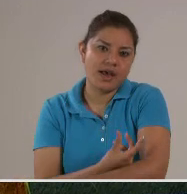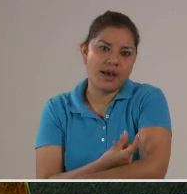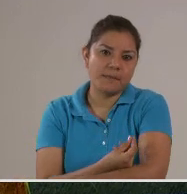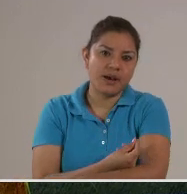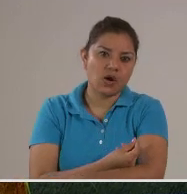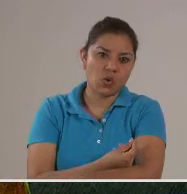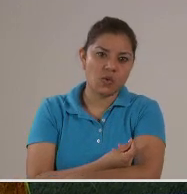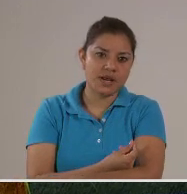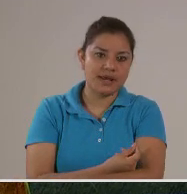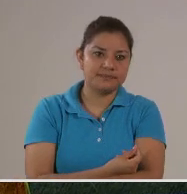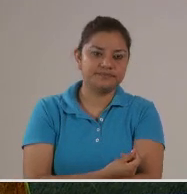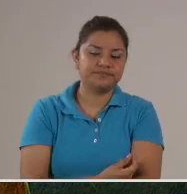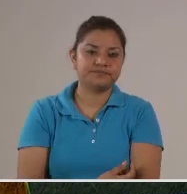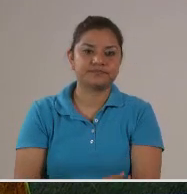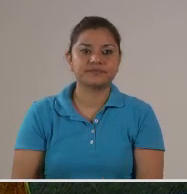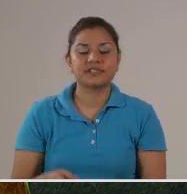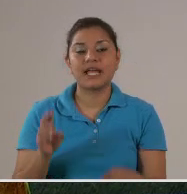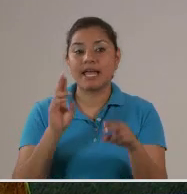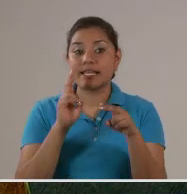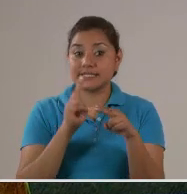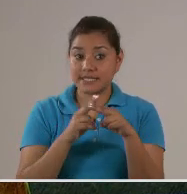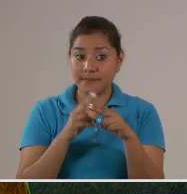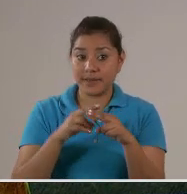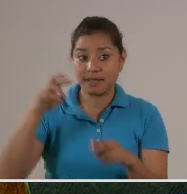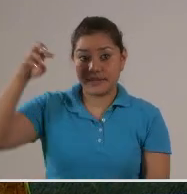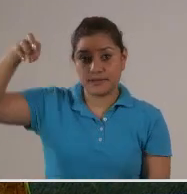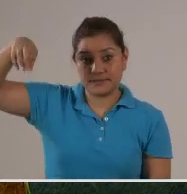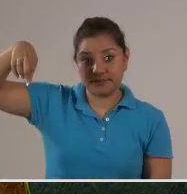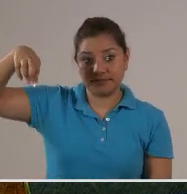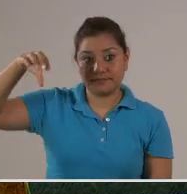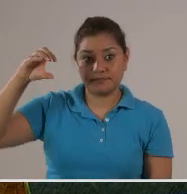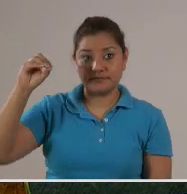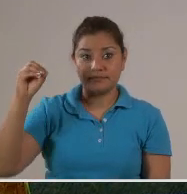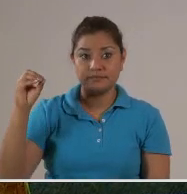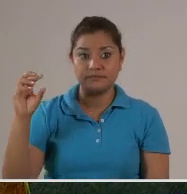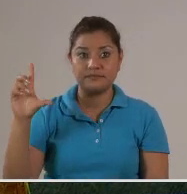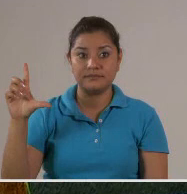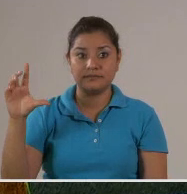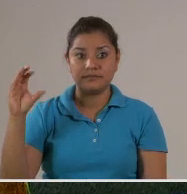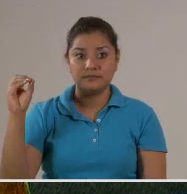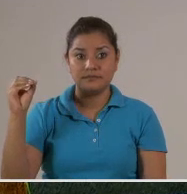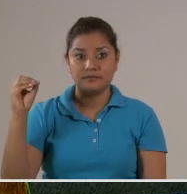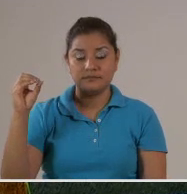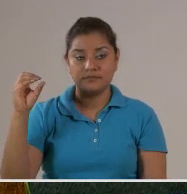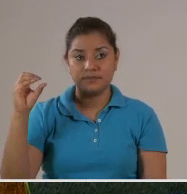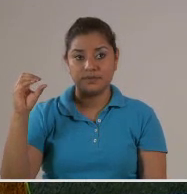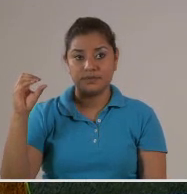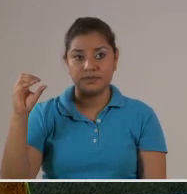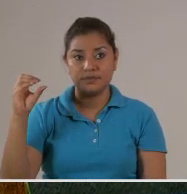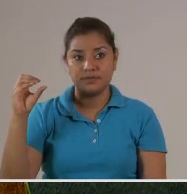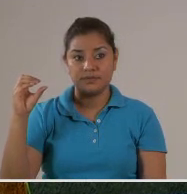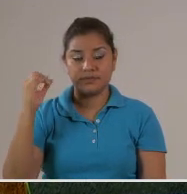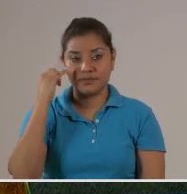cuándo les pusieron la vacuna para la polio Esa era la que se ponía con el fosforito no o no O era bebida